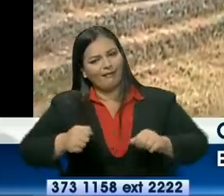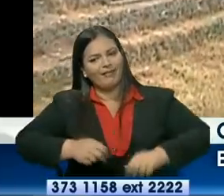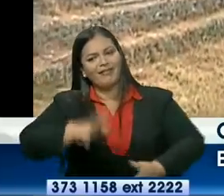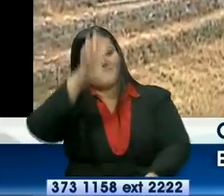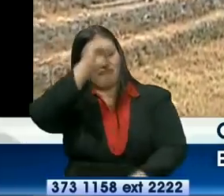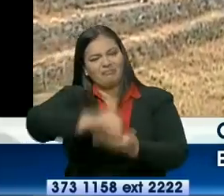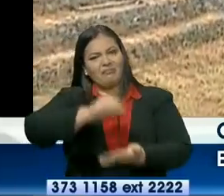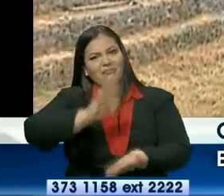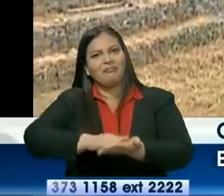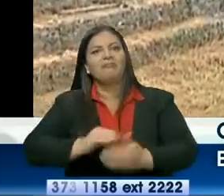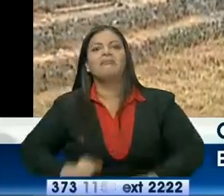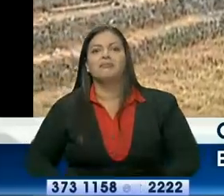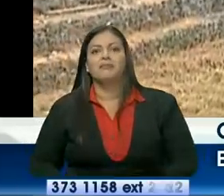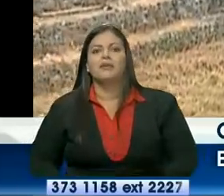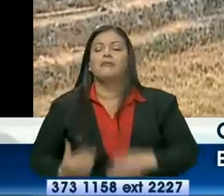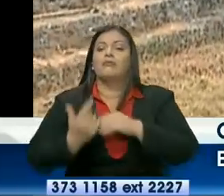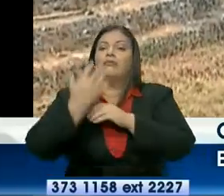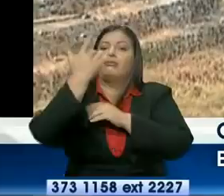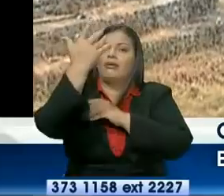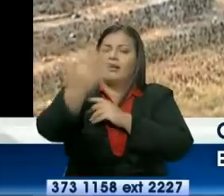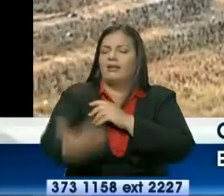naciones, Simón Bolívar.